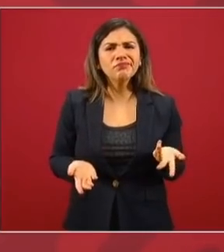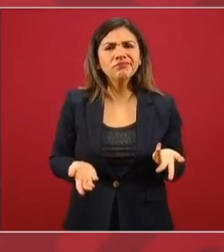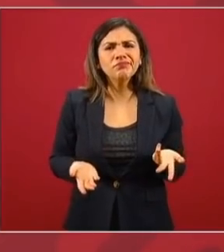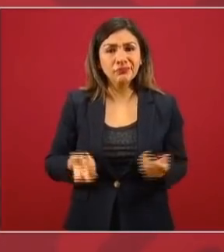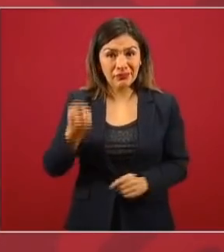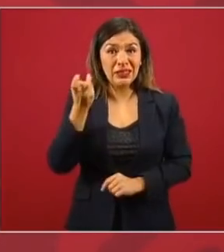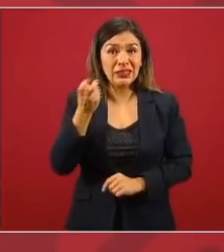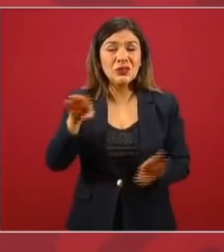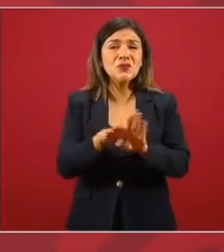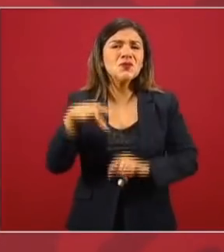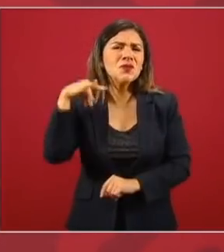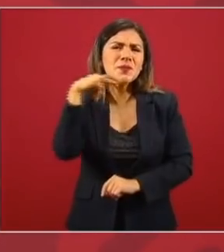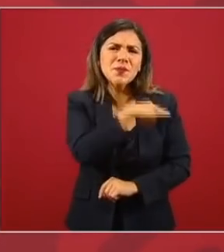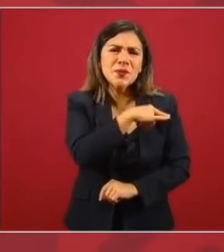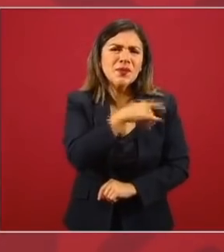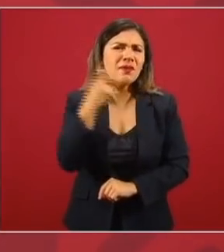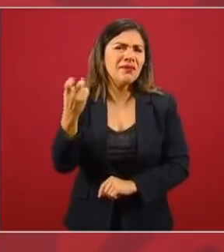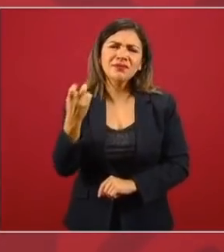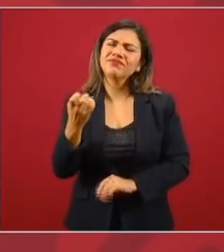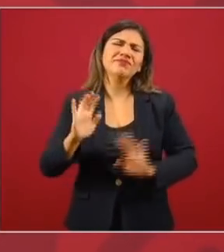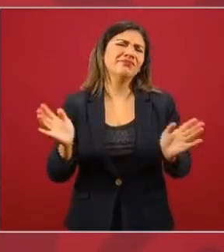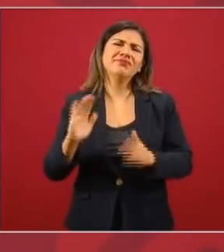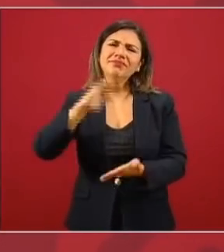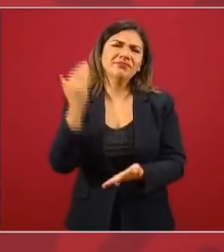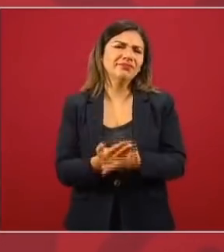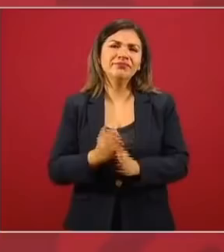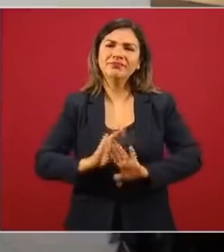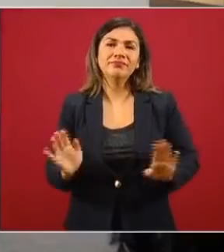Esa hipocresía ya no